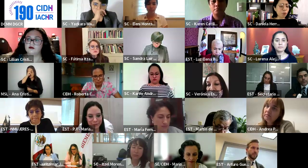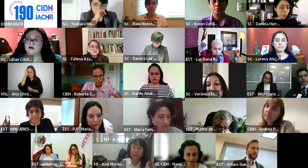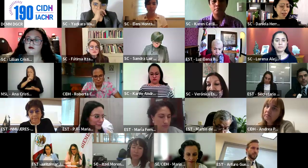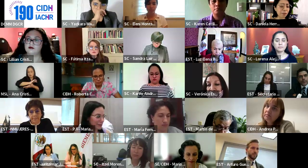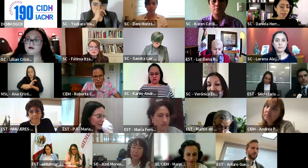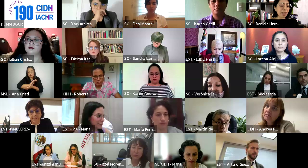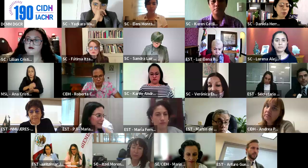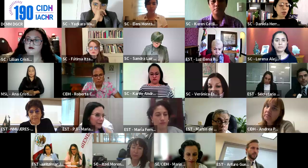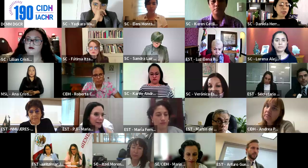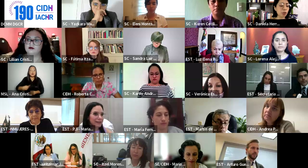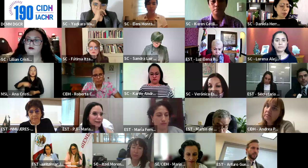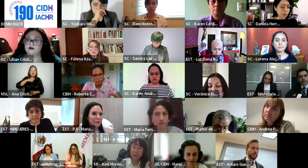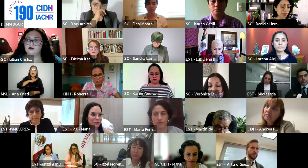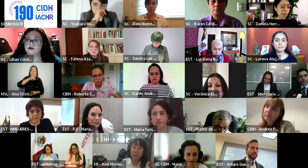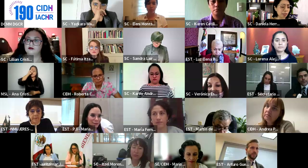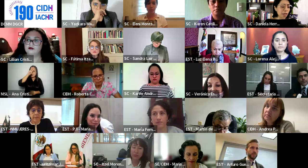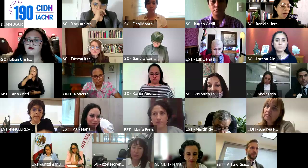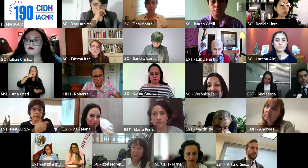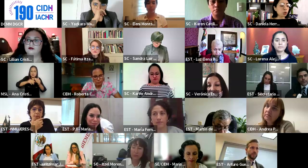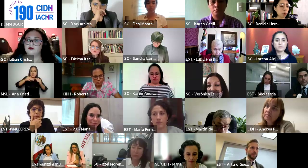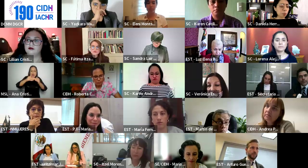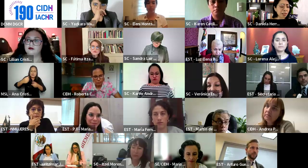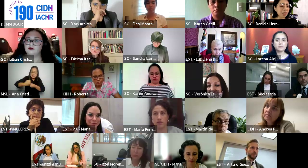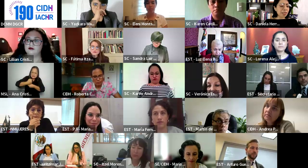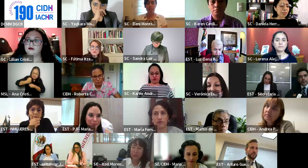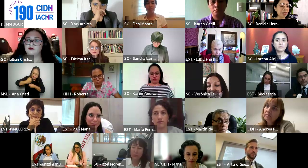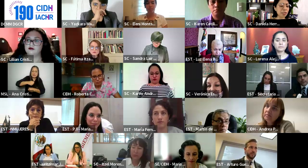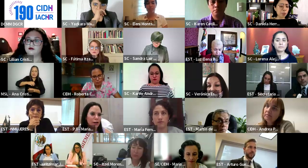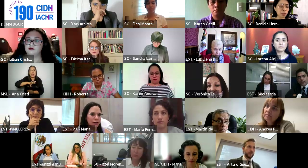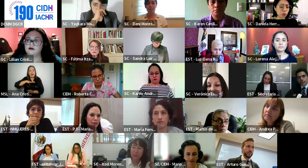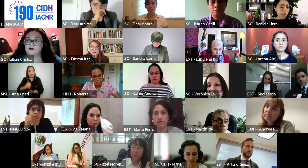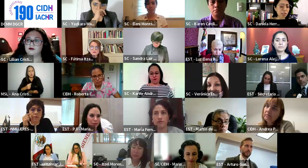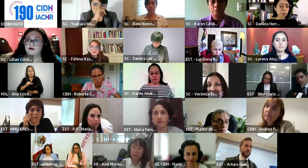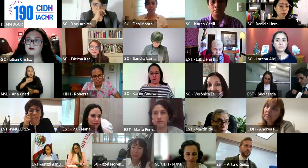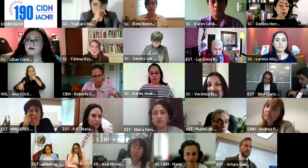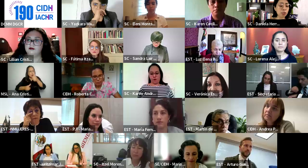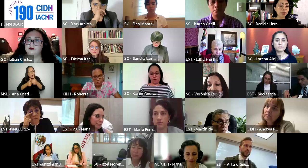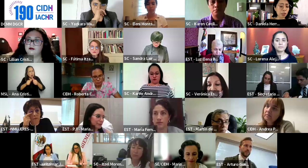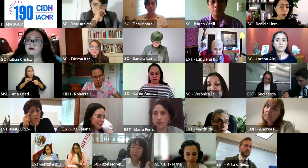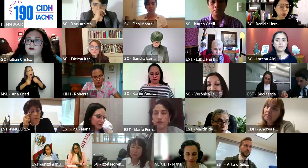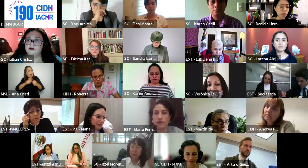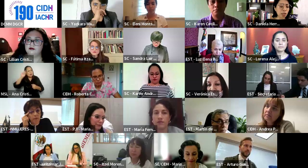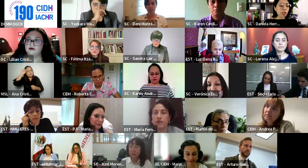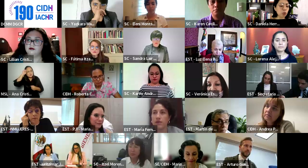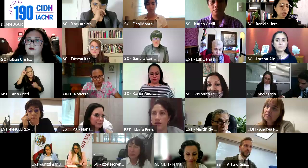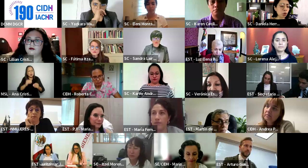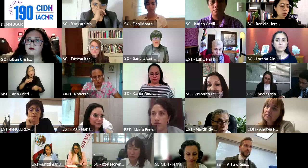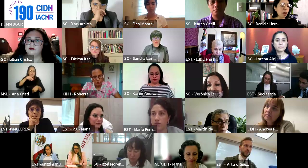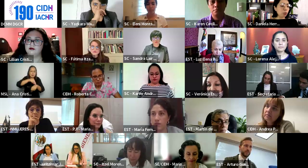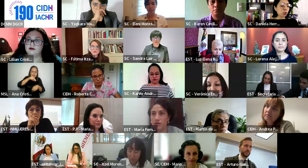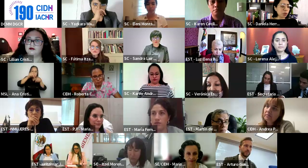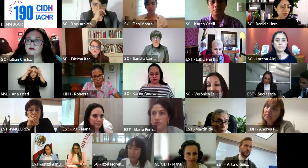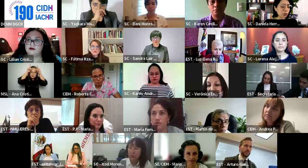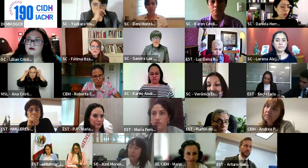de forma agravada a la violencia doméstica, abusos por parte de asistentes personales y proveedores de salud,